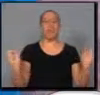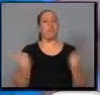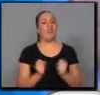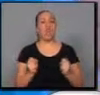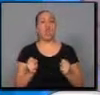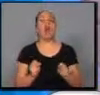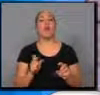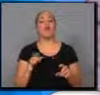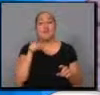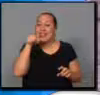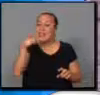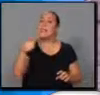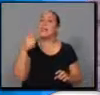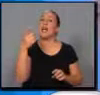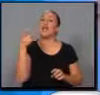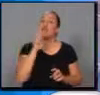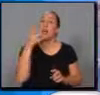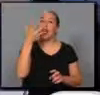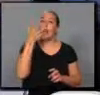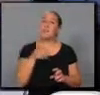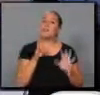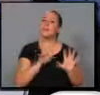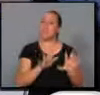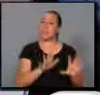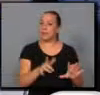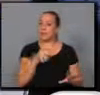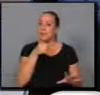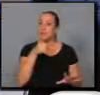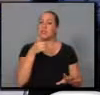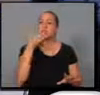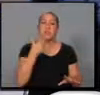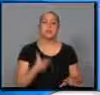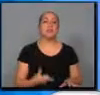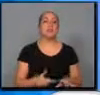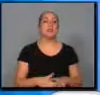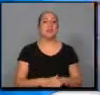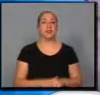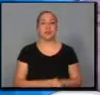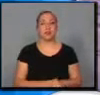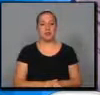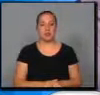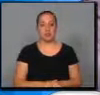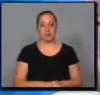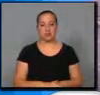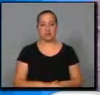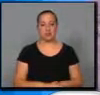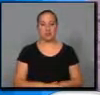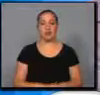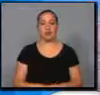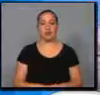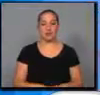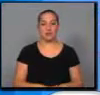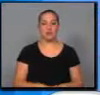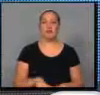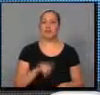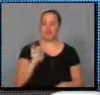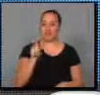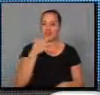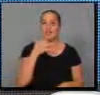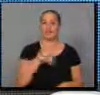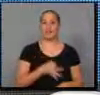ella le gusta, decís vos. A ella la enamora. Sí, que él esté todo el tiempo y te saco. Sí. Y te saco. Sí. Cuando te está